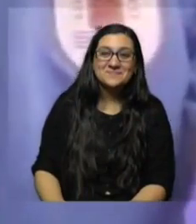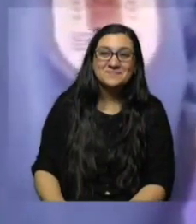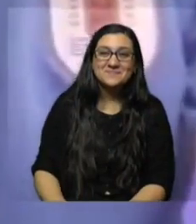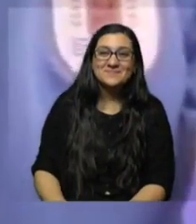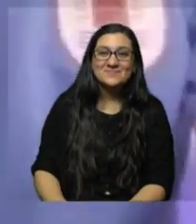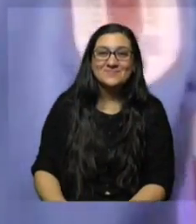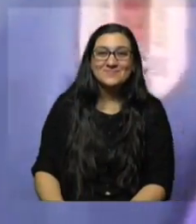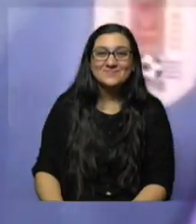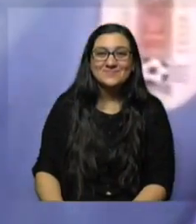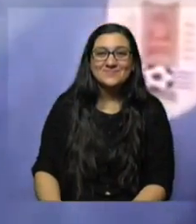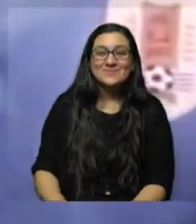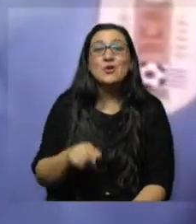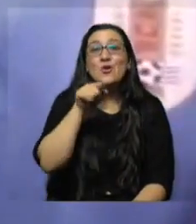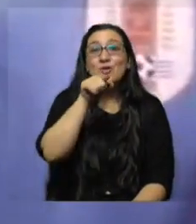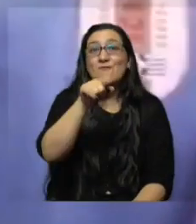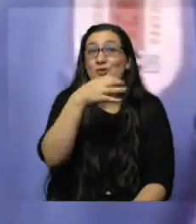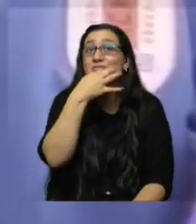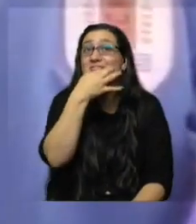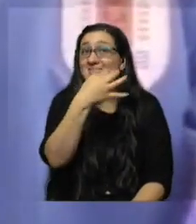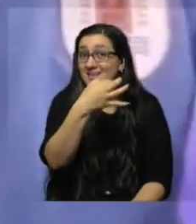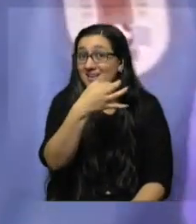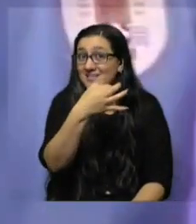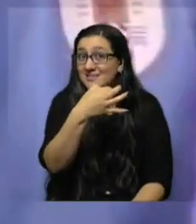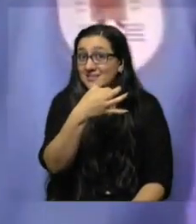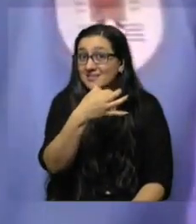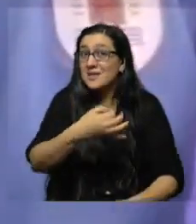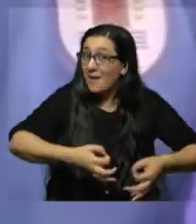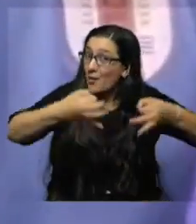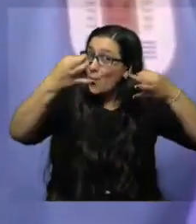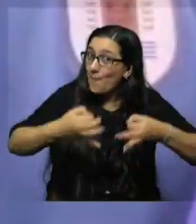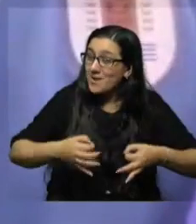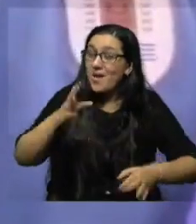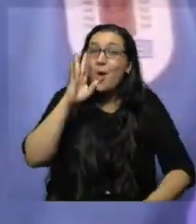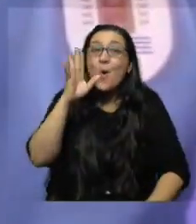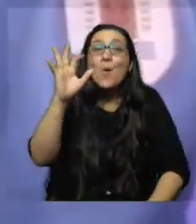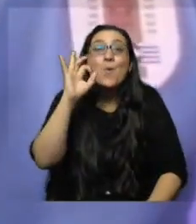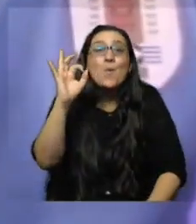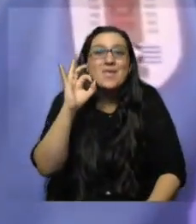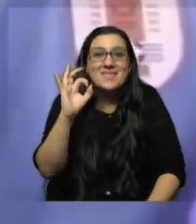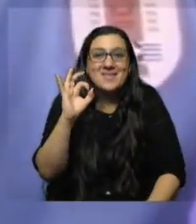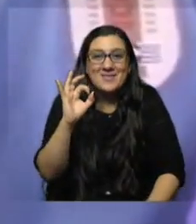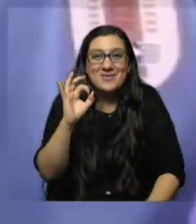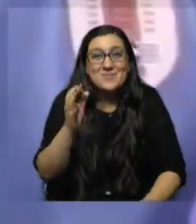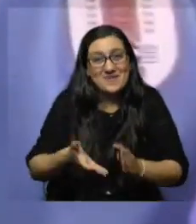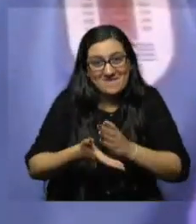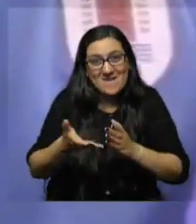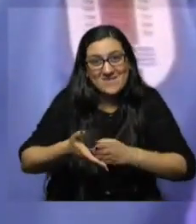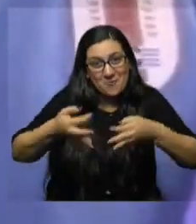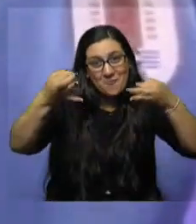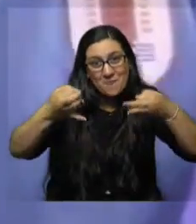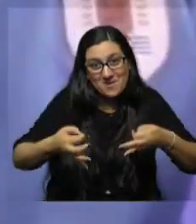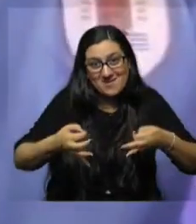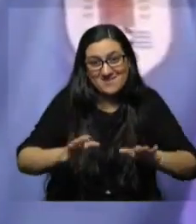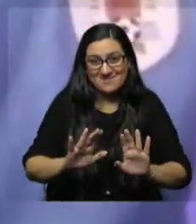Mirá que lo que vos digas va a ser la realidad. Cuidado, tenés mucho cuidado, porque lo que vos digas se va a dar, se va a